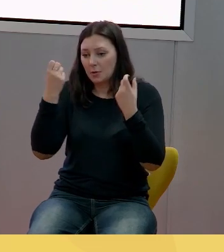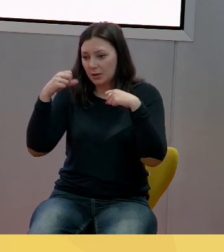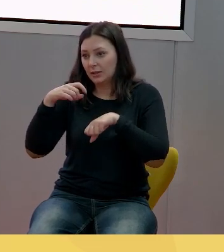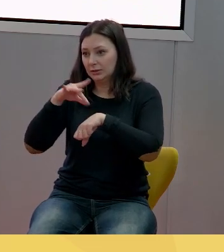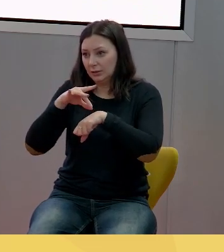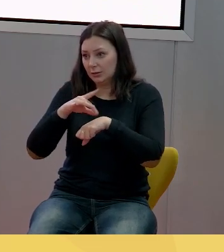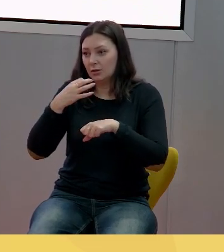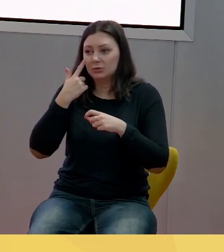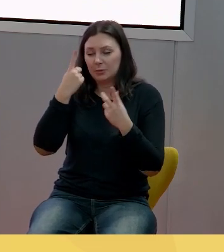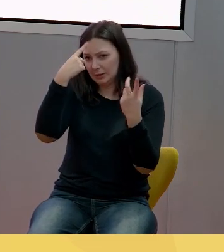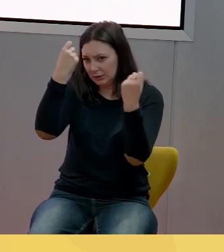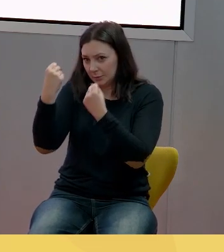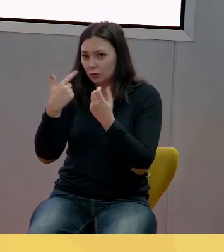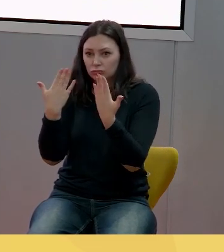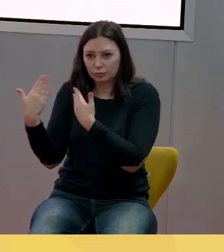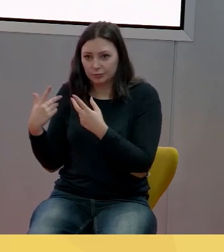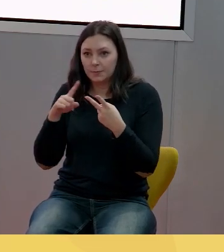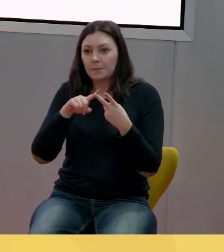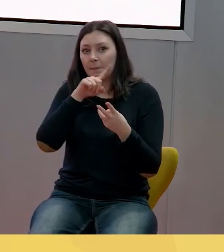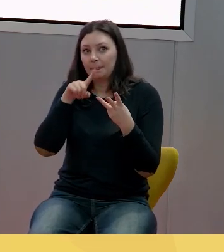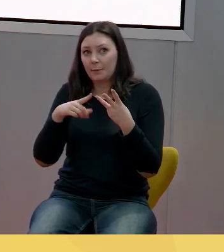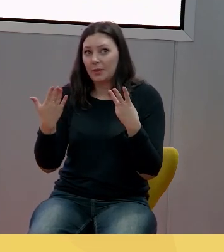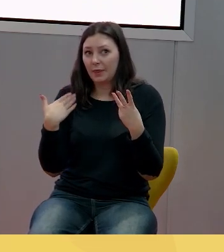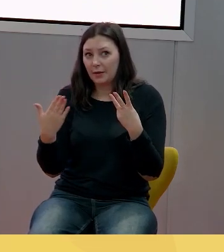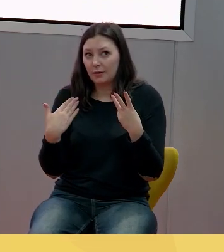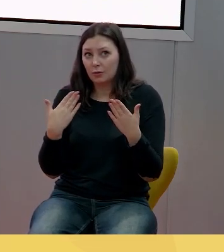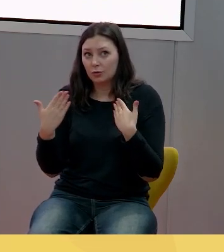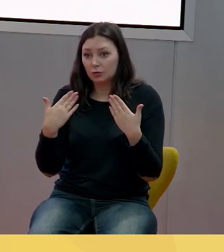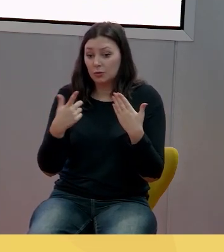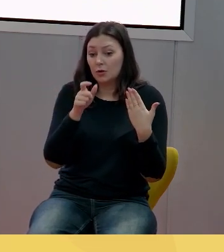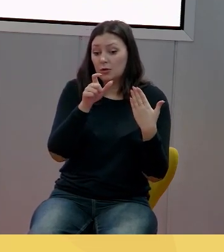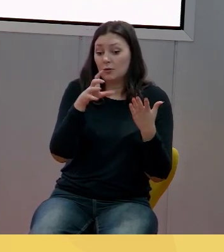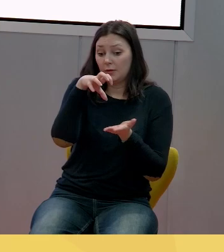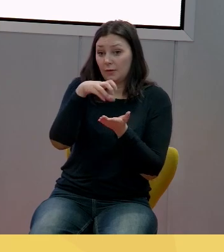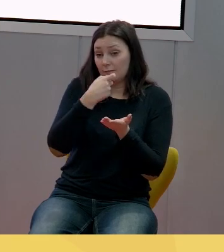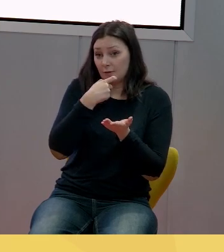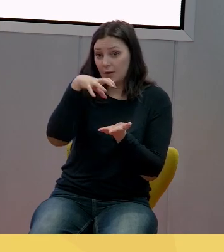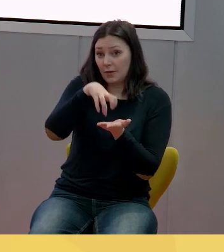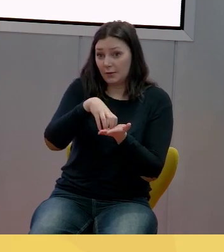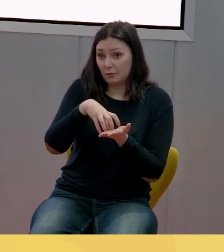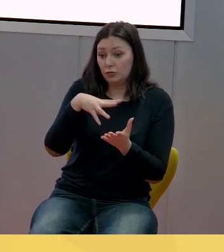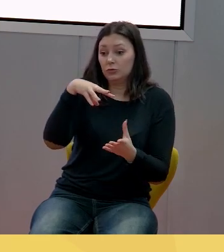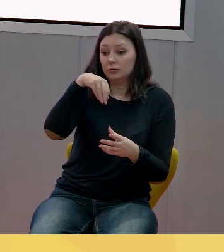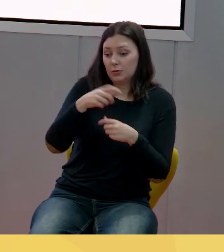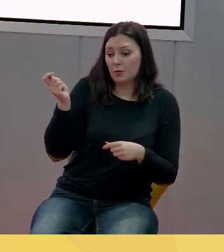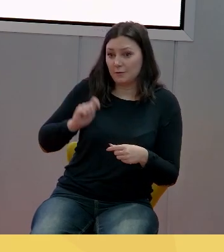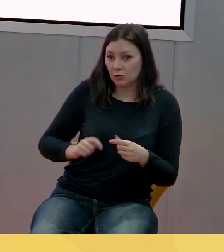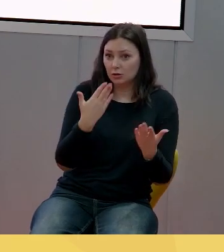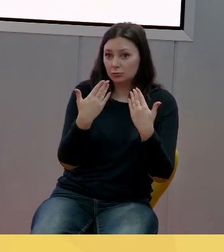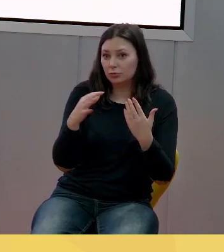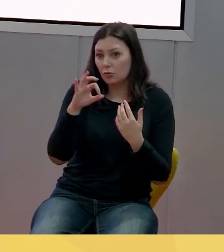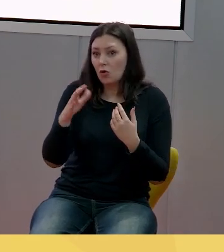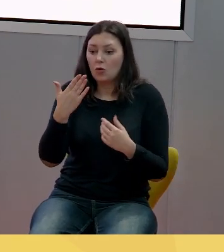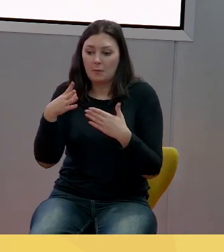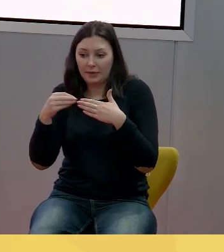dialogando con expertos. Y finalmente, con estos diálogos, tanto con profesionales de los centros del Reino Unido, como con pacientes, antiguos usuarios